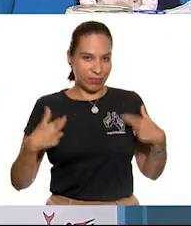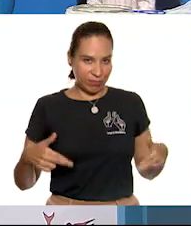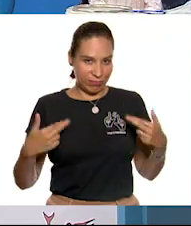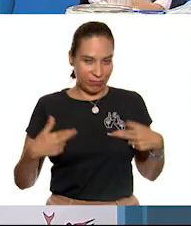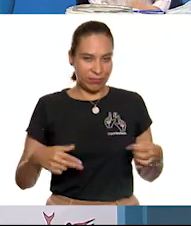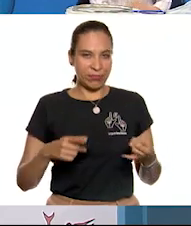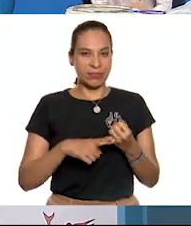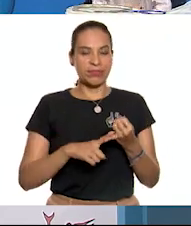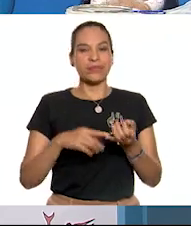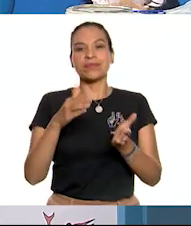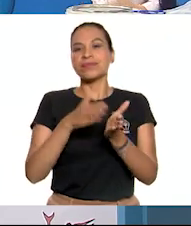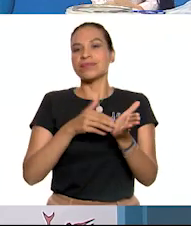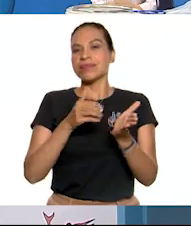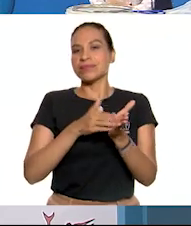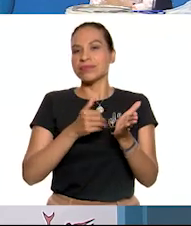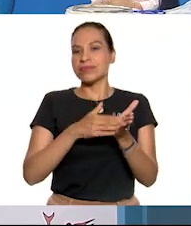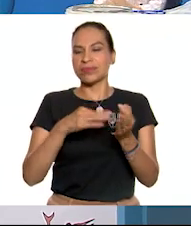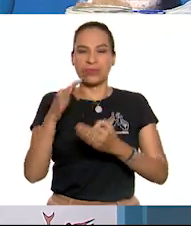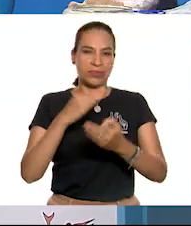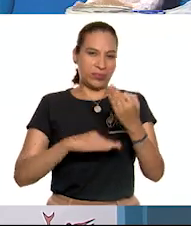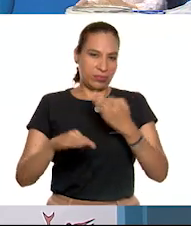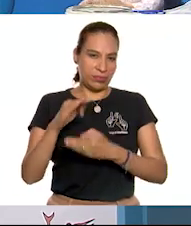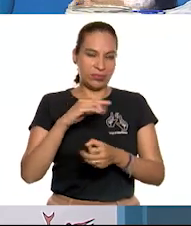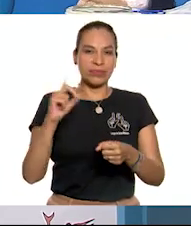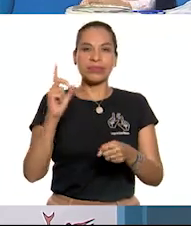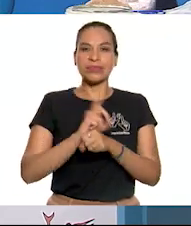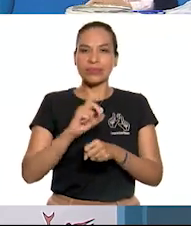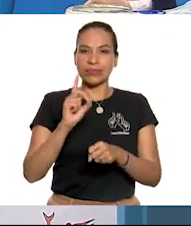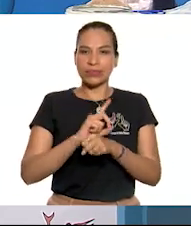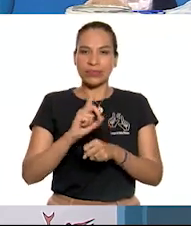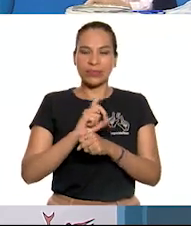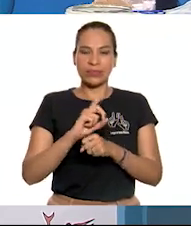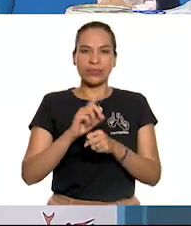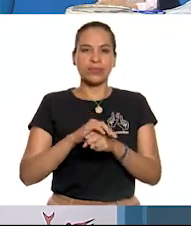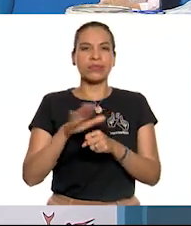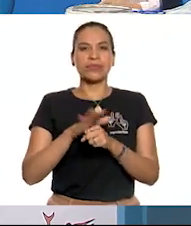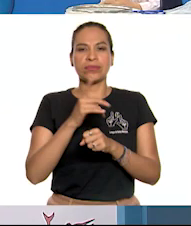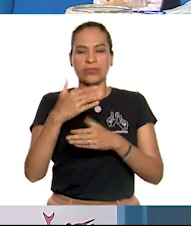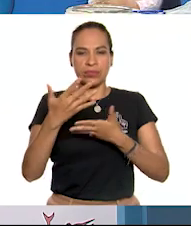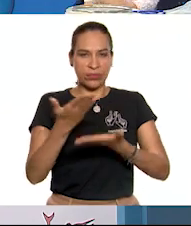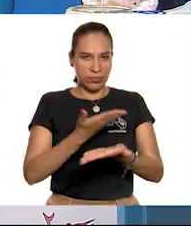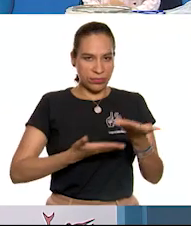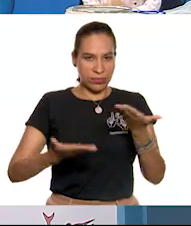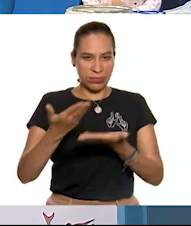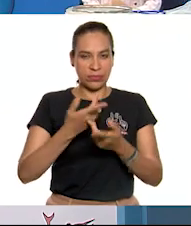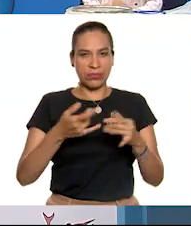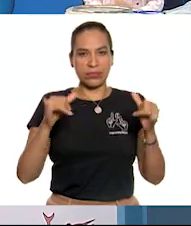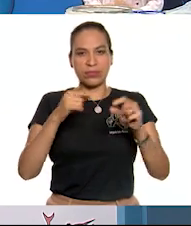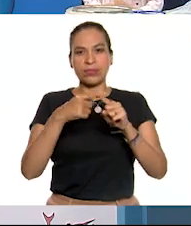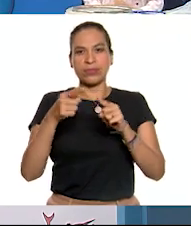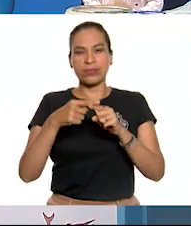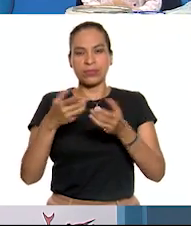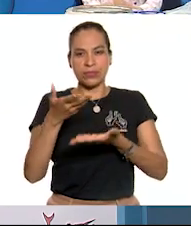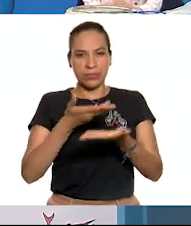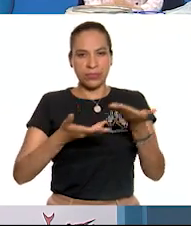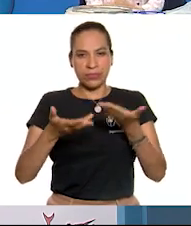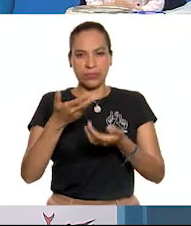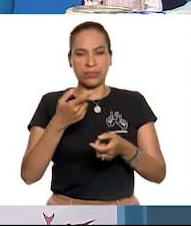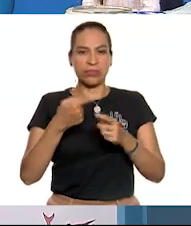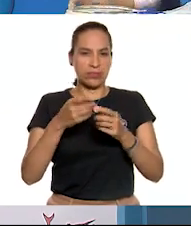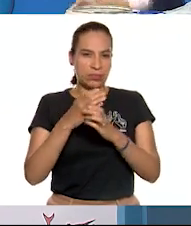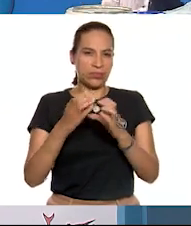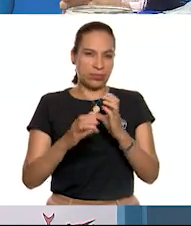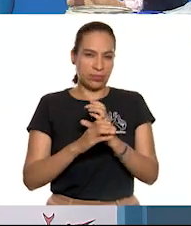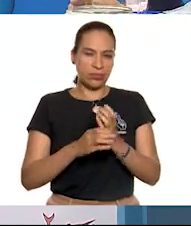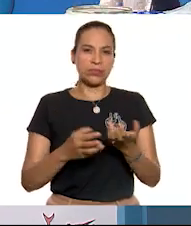ropa, en el papel, en fin. A diario y en todo momento convivimos con mezclas de diferentes componentes o